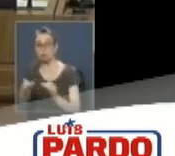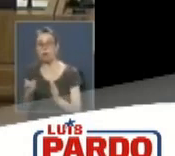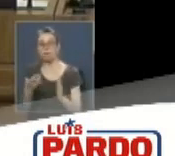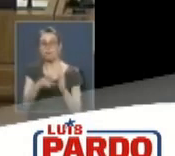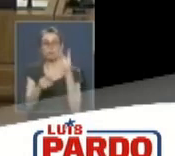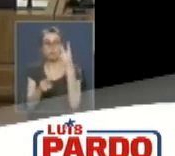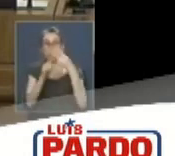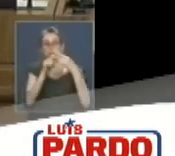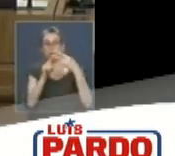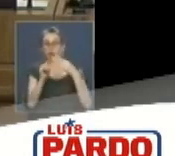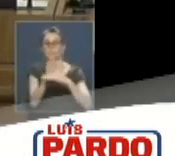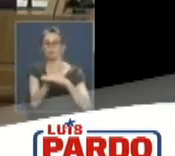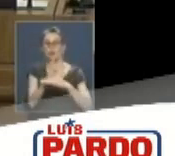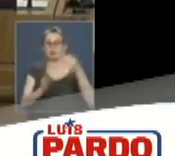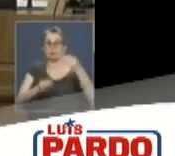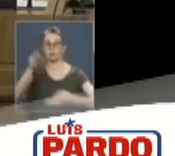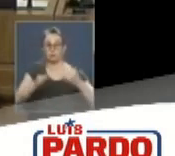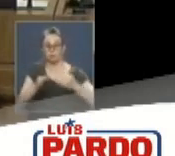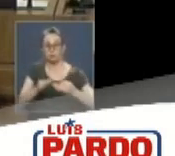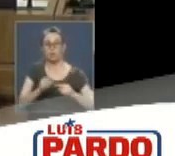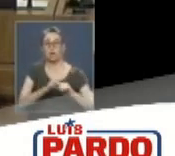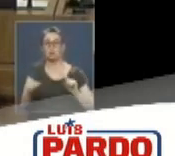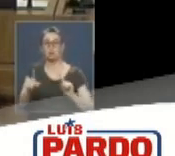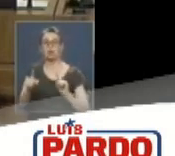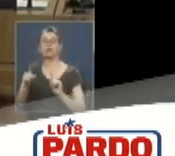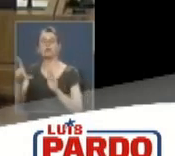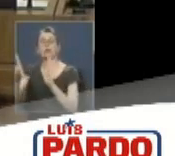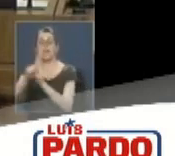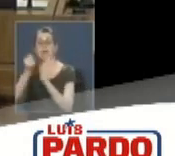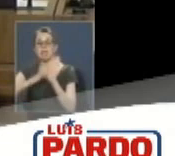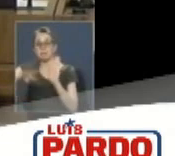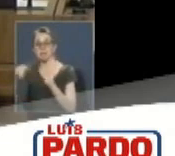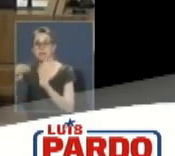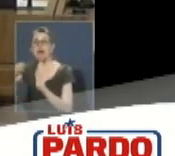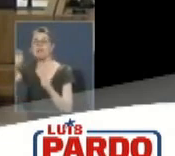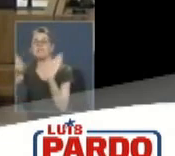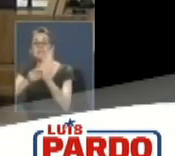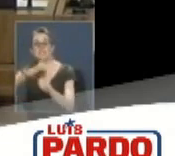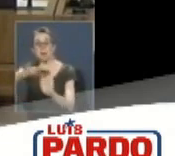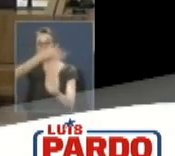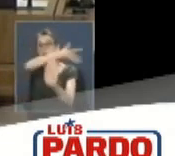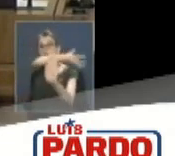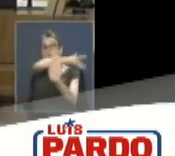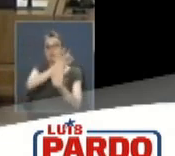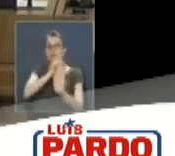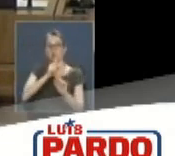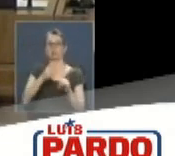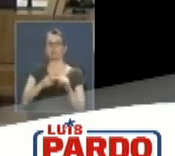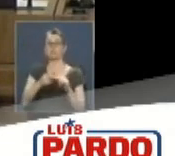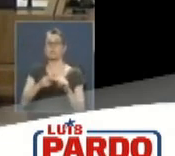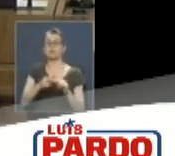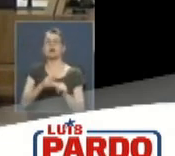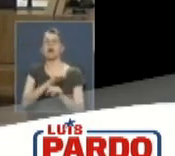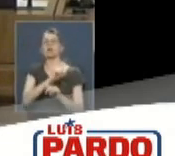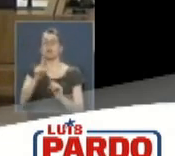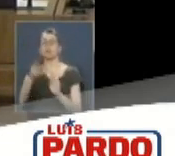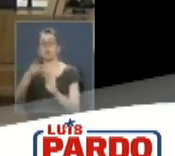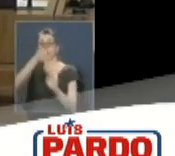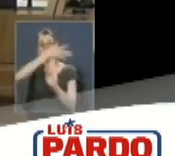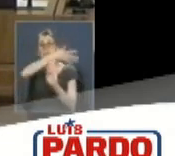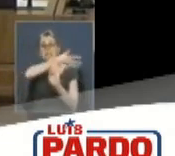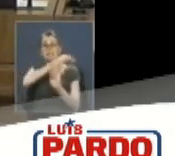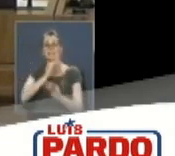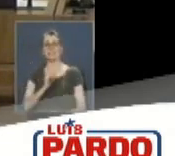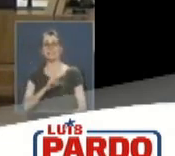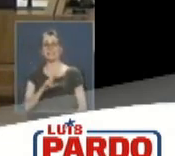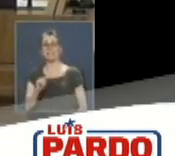jurídicos fundamentales: la prohibición de aplicación retroactiva de la ley penal desfavorable, el denominado principio de la irretroactividad, y